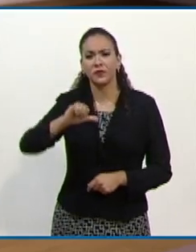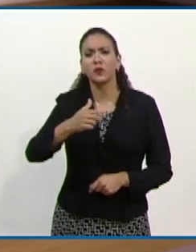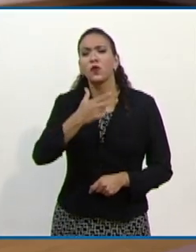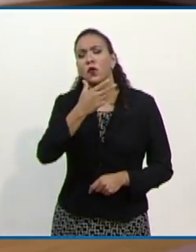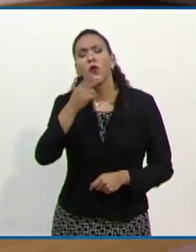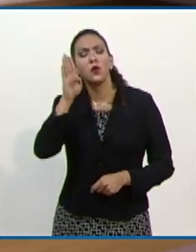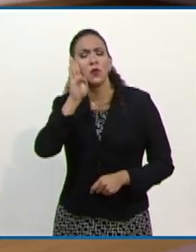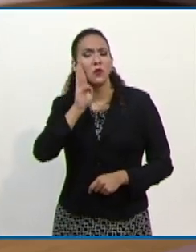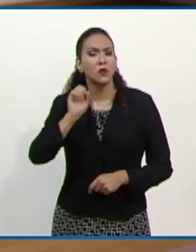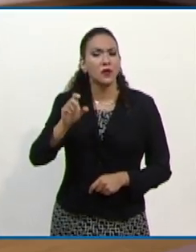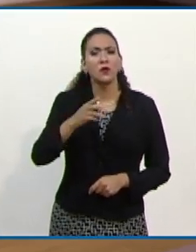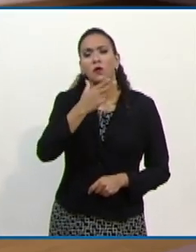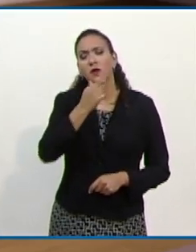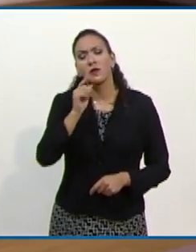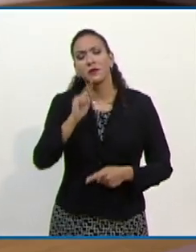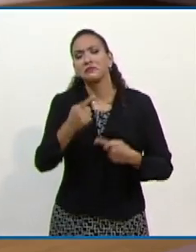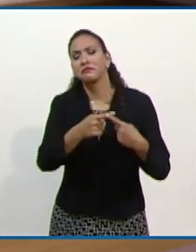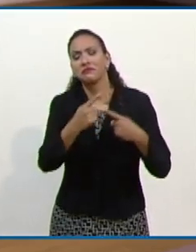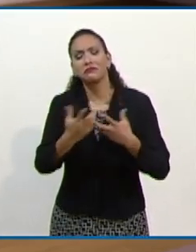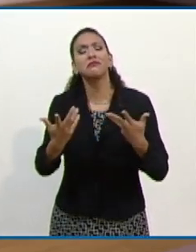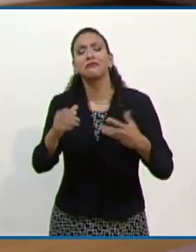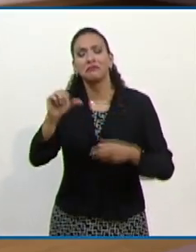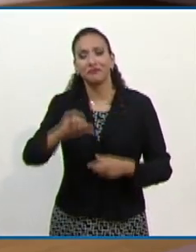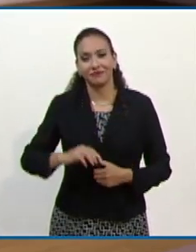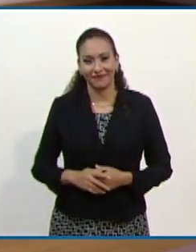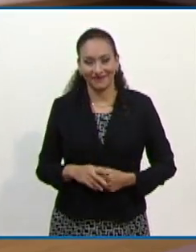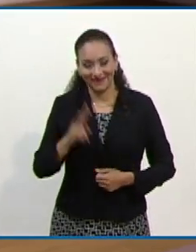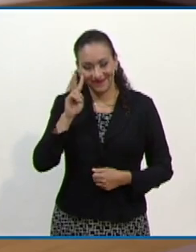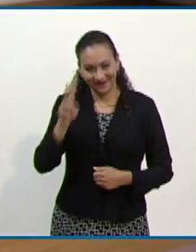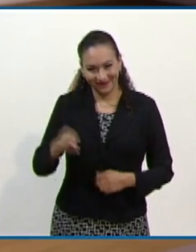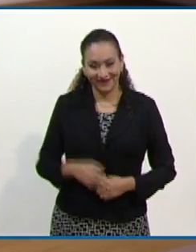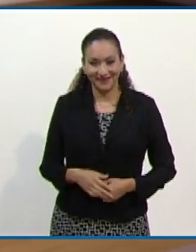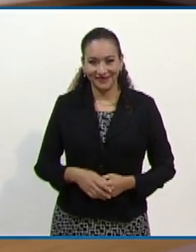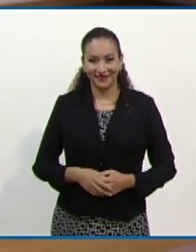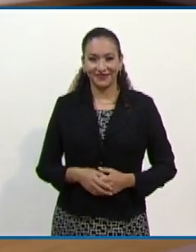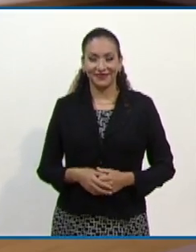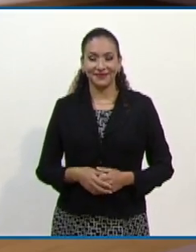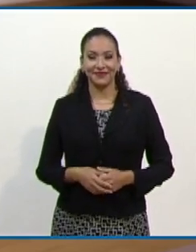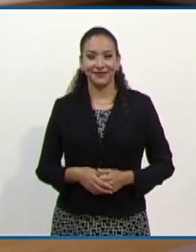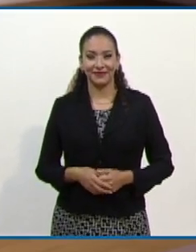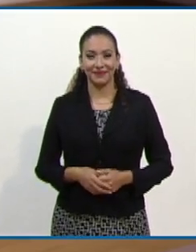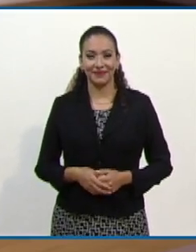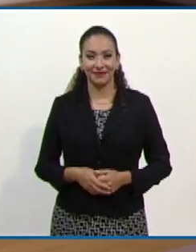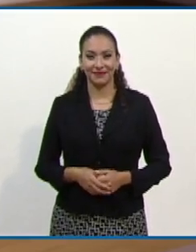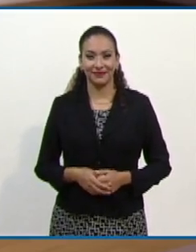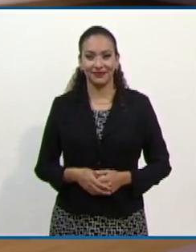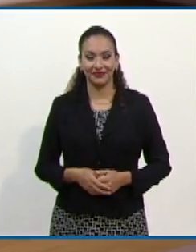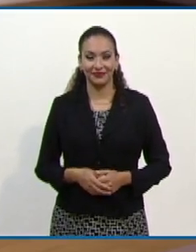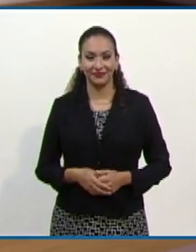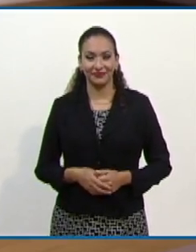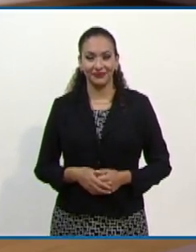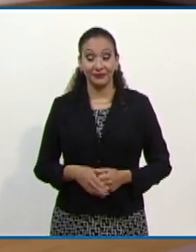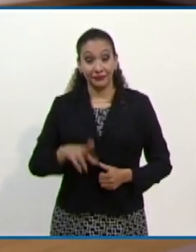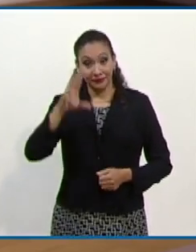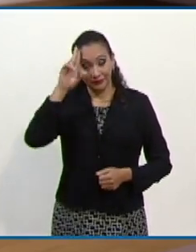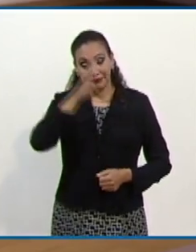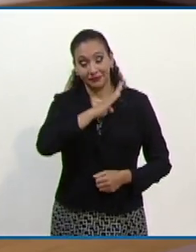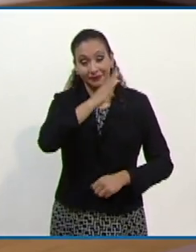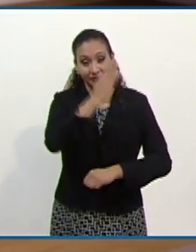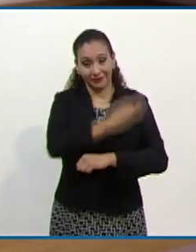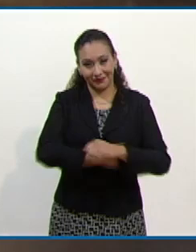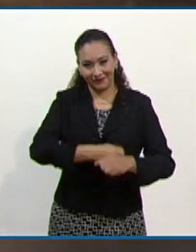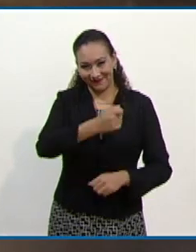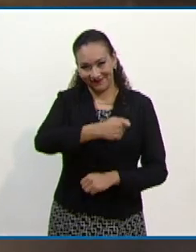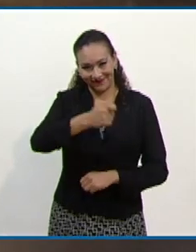los ministros en sesión de pleno. Muy buenas tardes, Mario. Adelante con tu reporte, te escuchamos. ¿Qué tal? Muy buenas tardes a